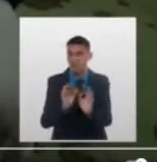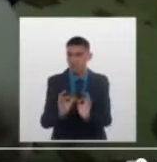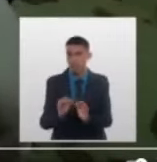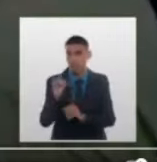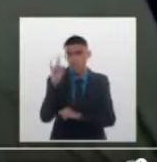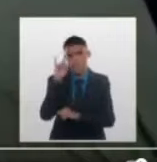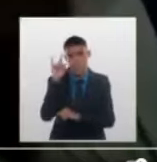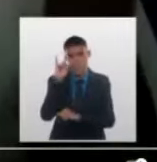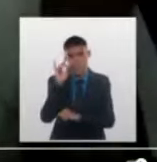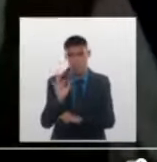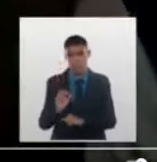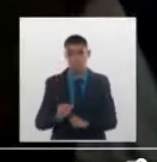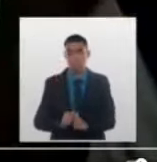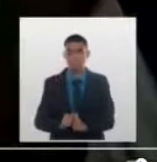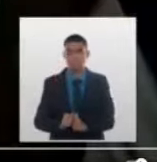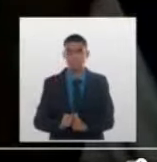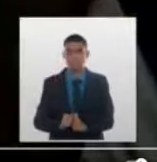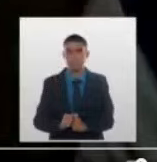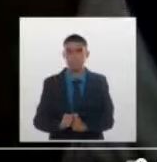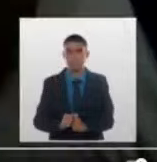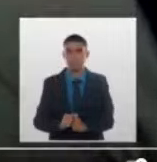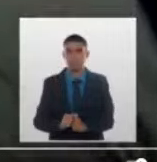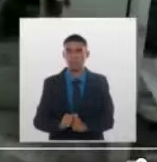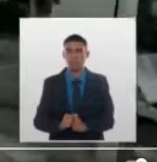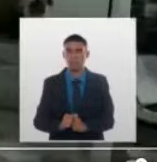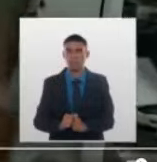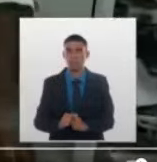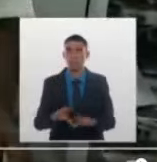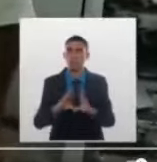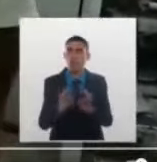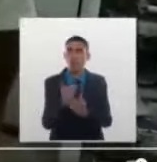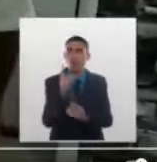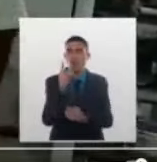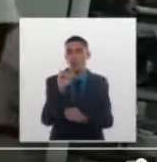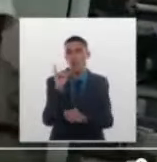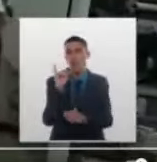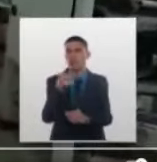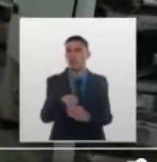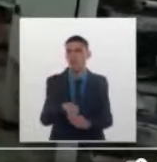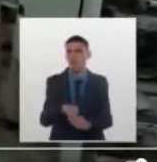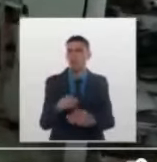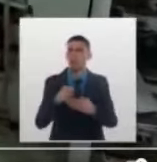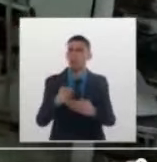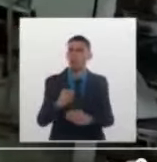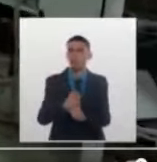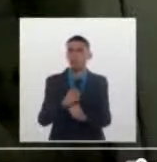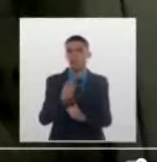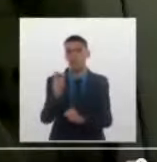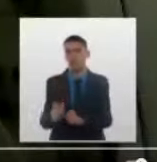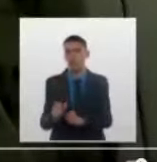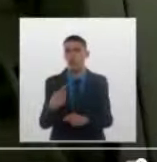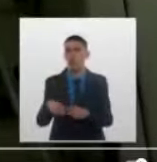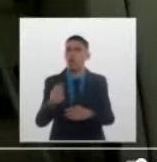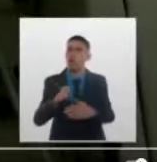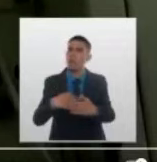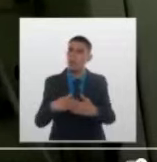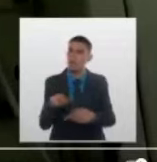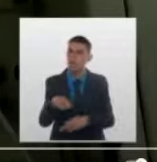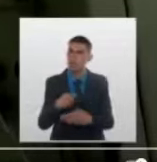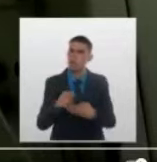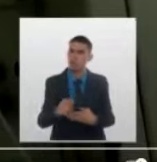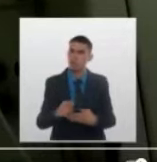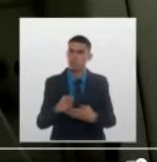en el mercado internacional se mira hacia lo interno con el apoyo de los productores y las diversas formas productivas